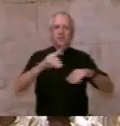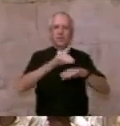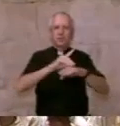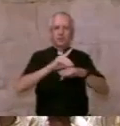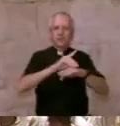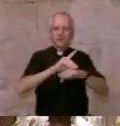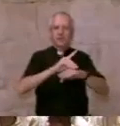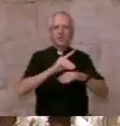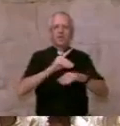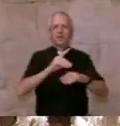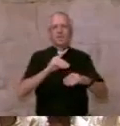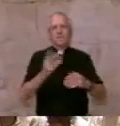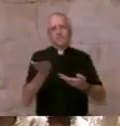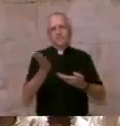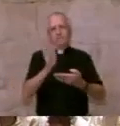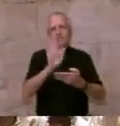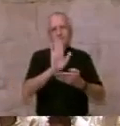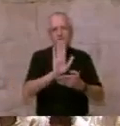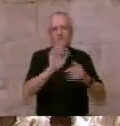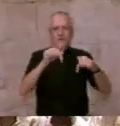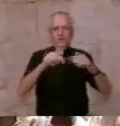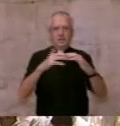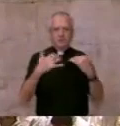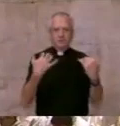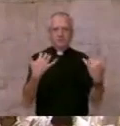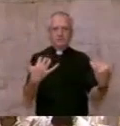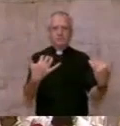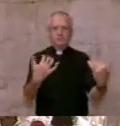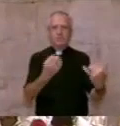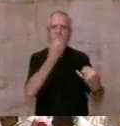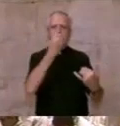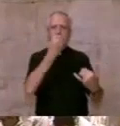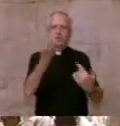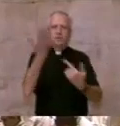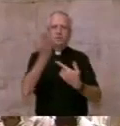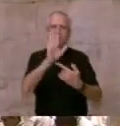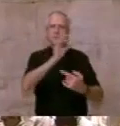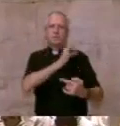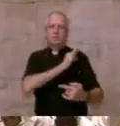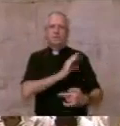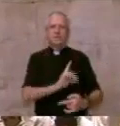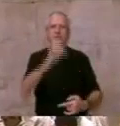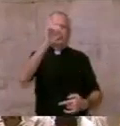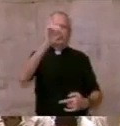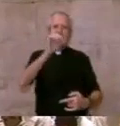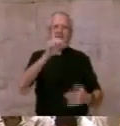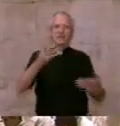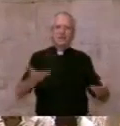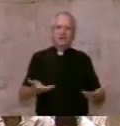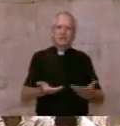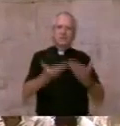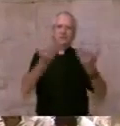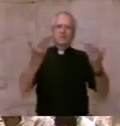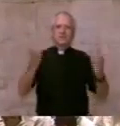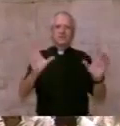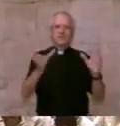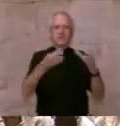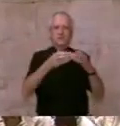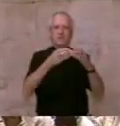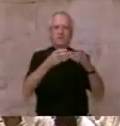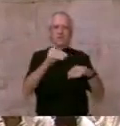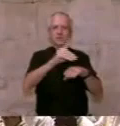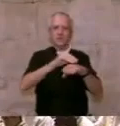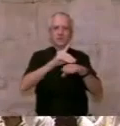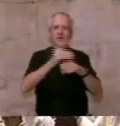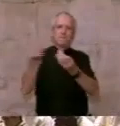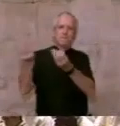Iglesia diocesana vivamente representada aquí. Bendito el que viene en nombre del Señor. Con esta aclamación litúrgica, la Iglesia diocesana